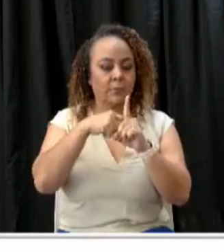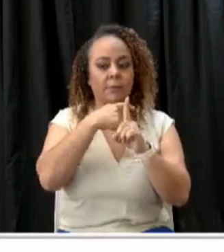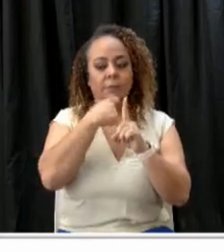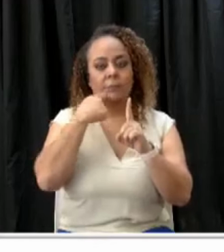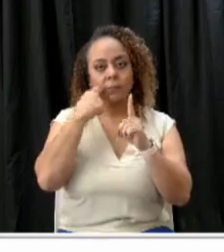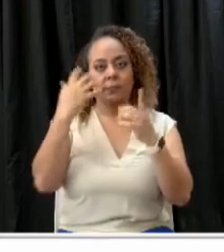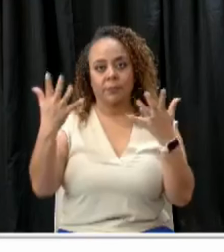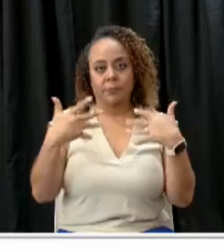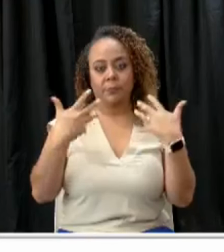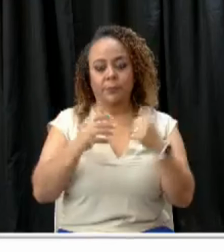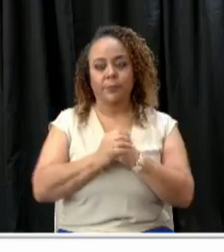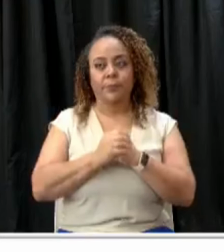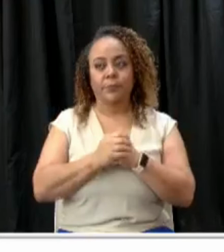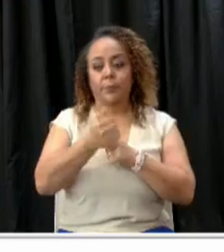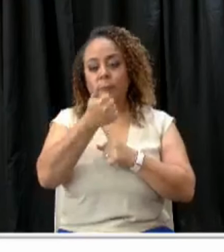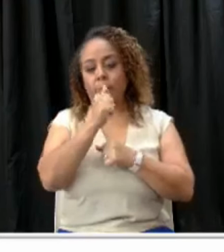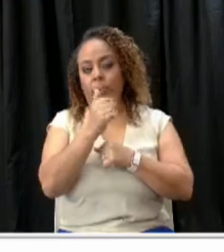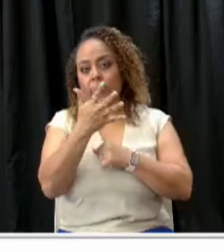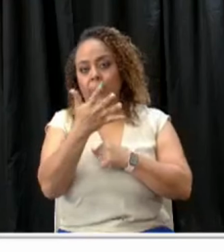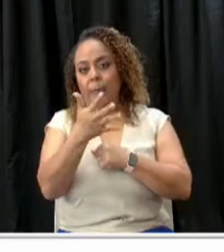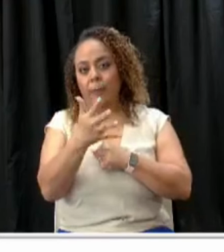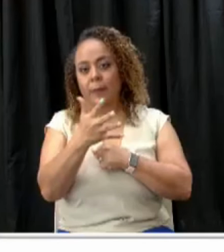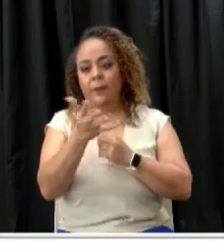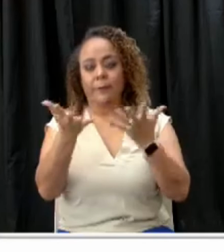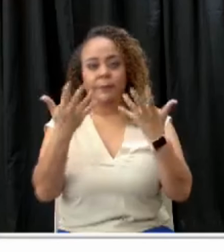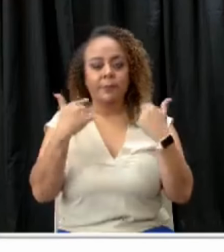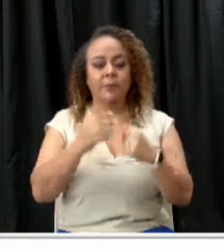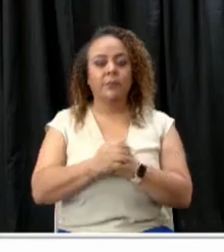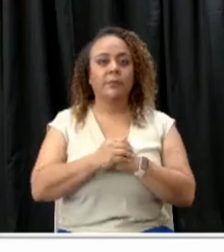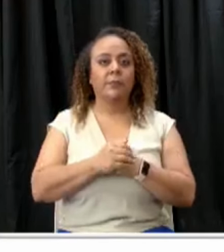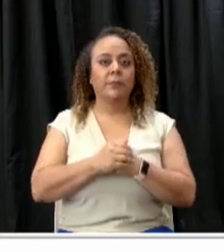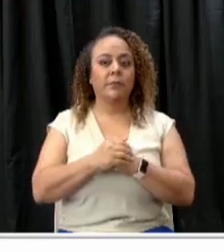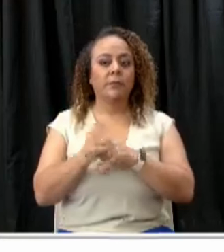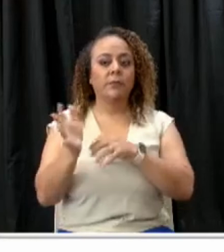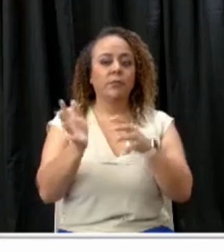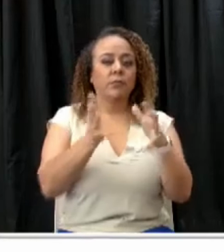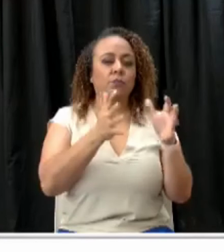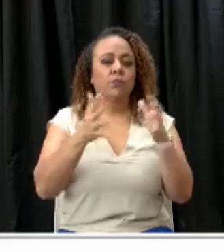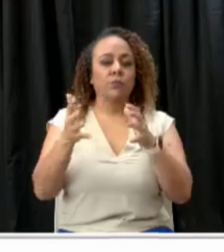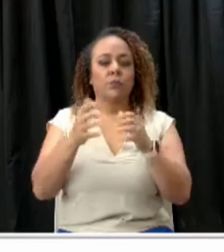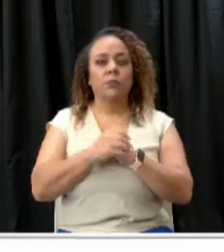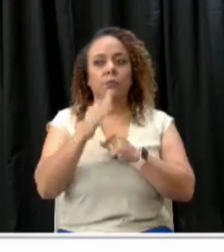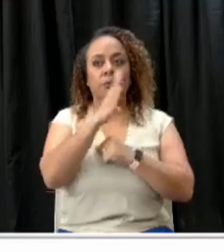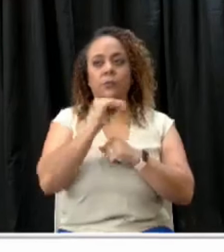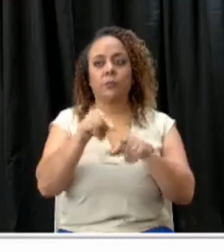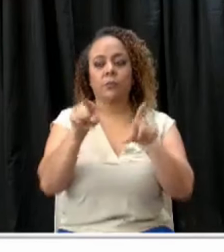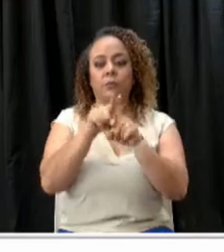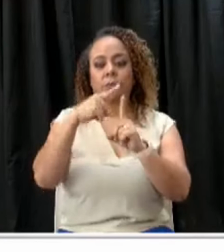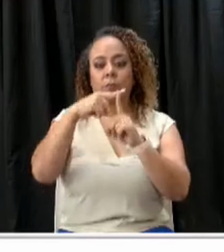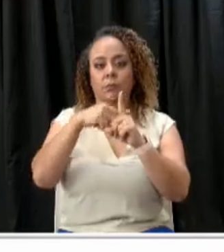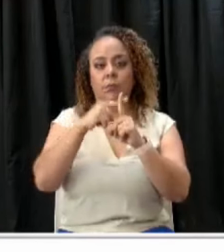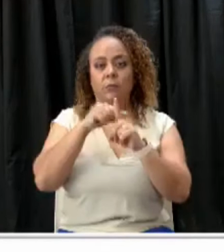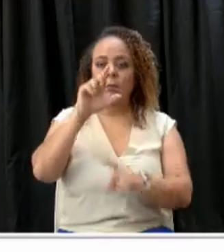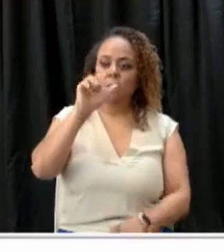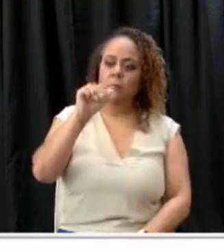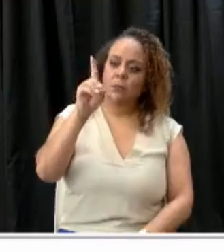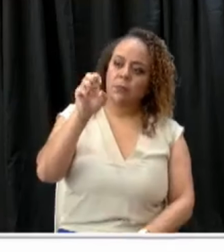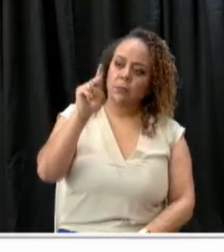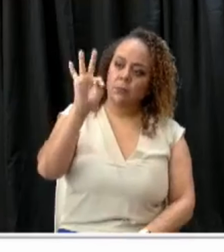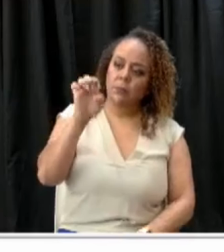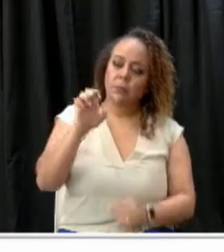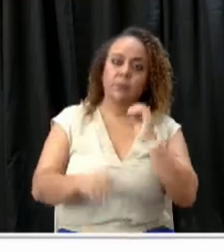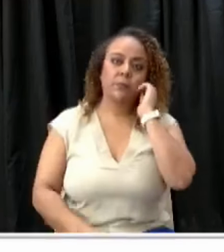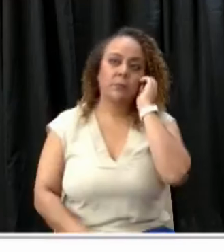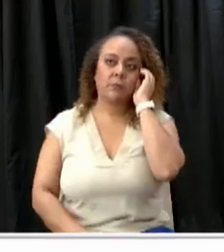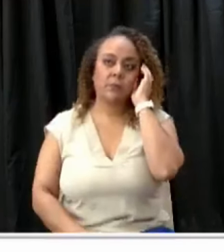aire, humedad relativa del aire, velocidad del aire y la temperatura radiante media,